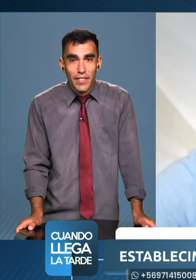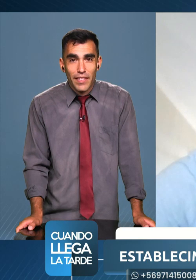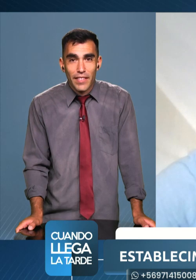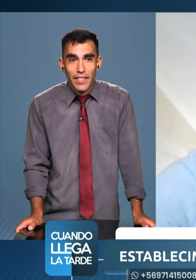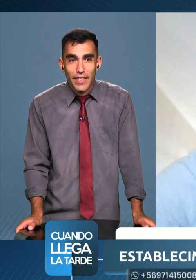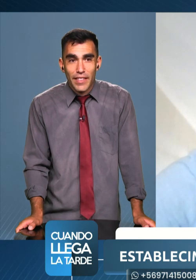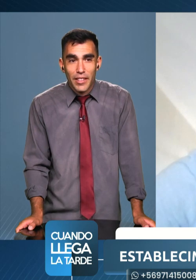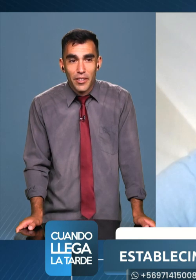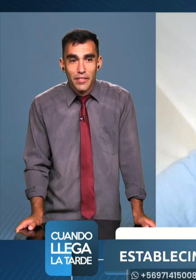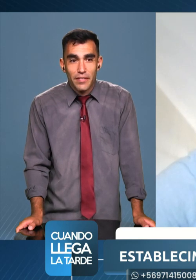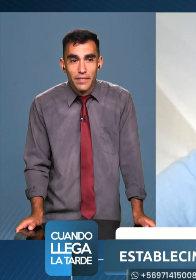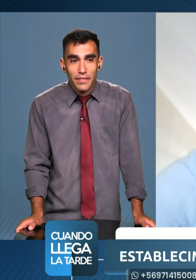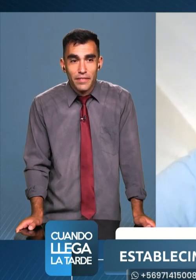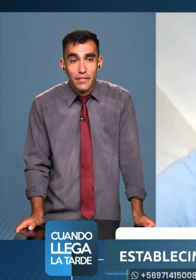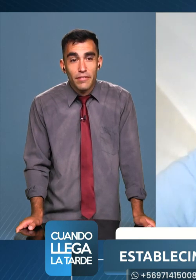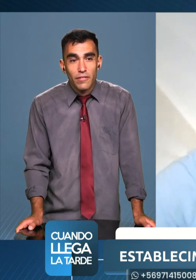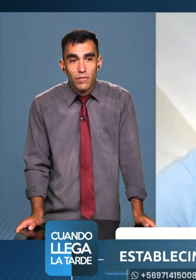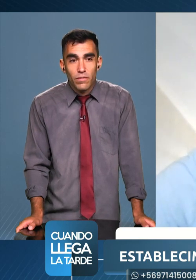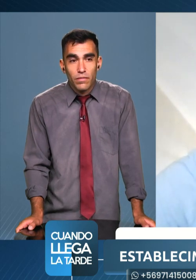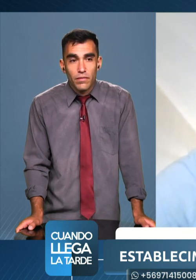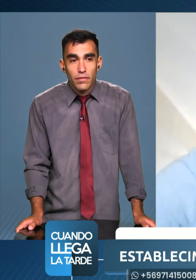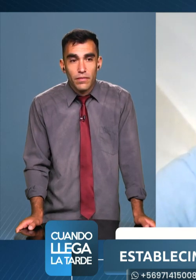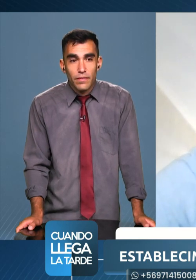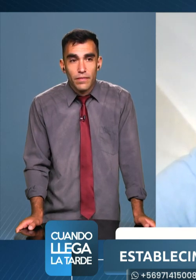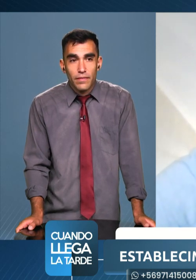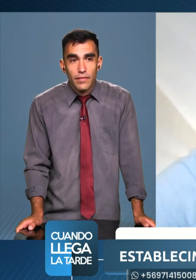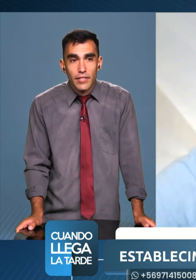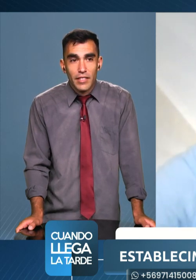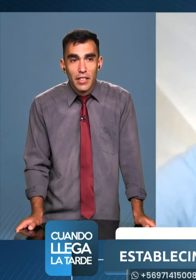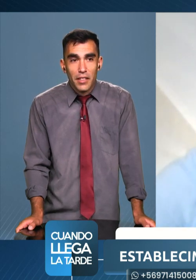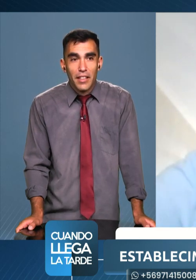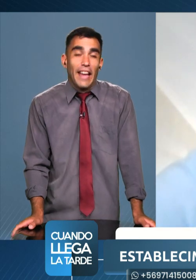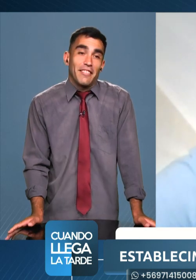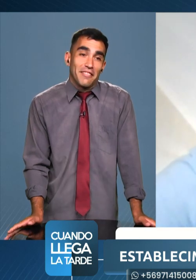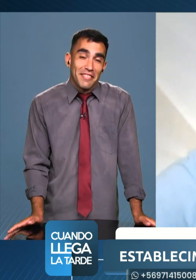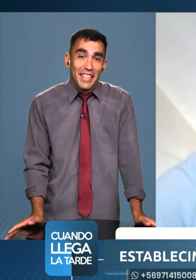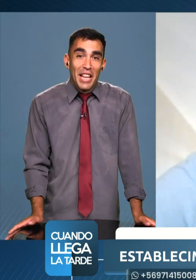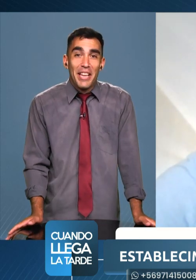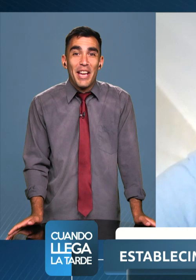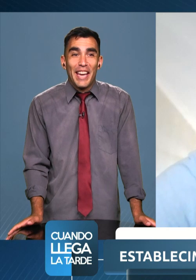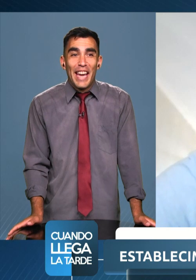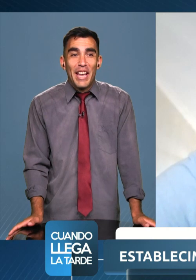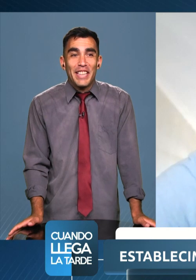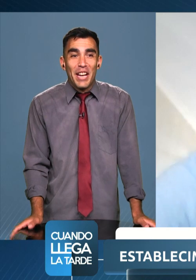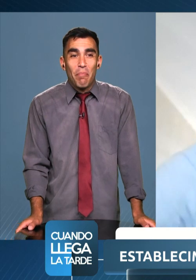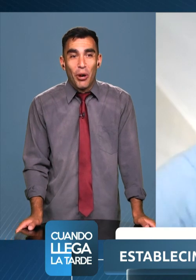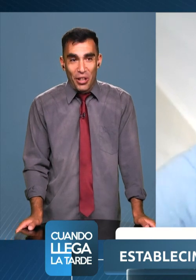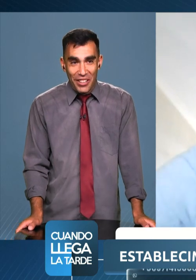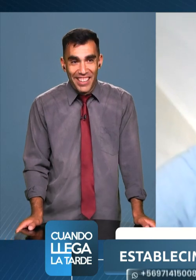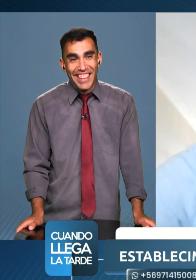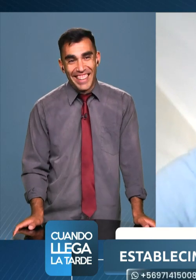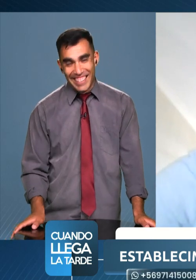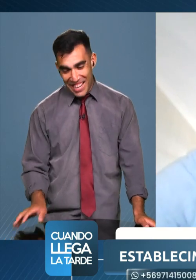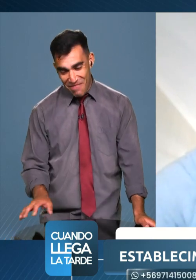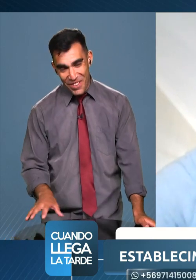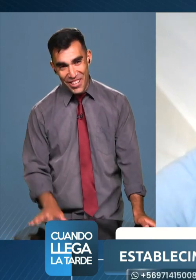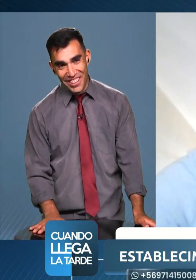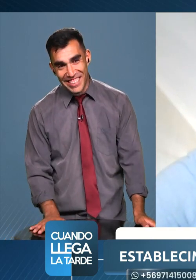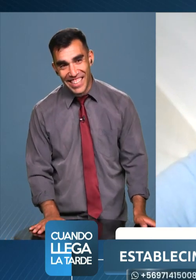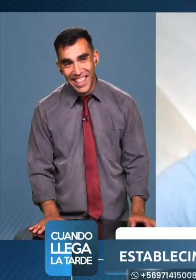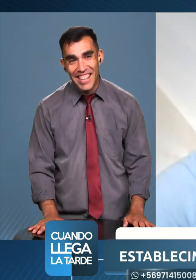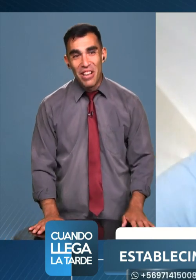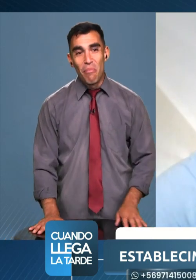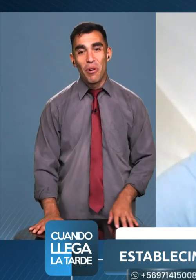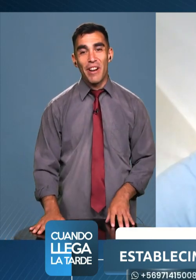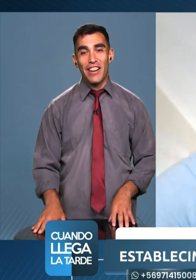los puntajes nacionales, debiésemos ser primero. Pero bueno, estamos muy contentos. Está en el podio, está en el podio,